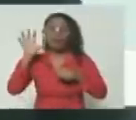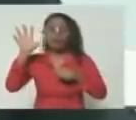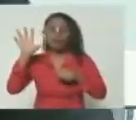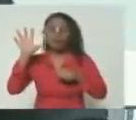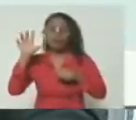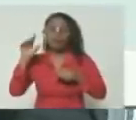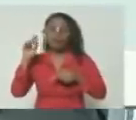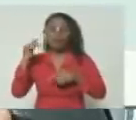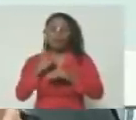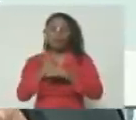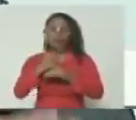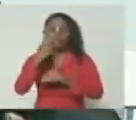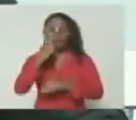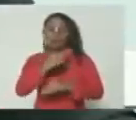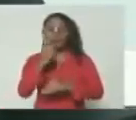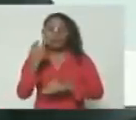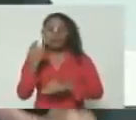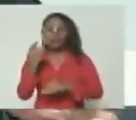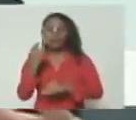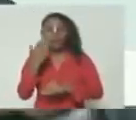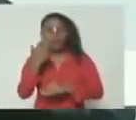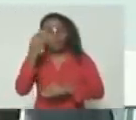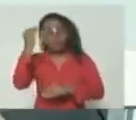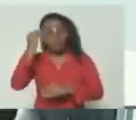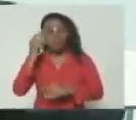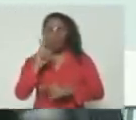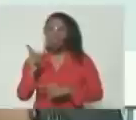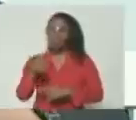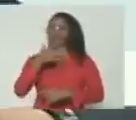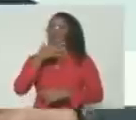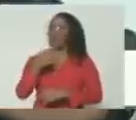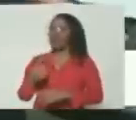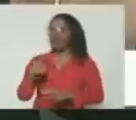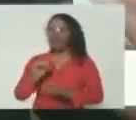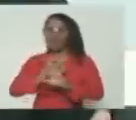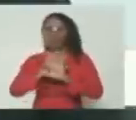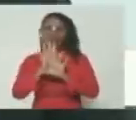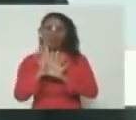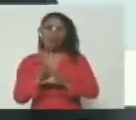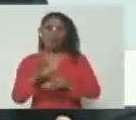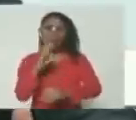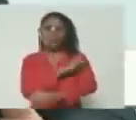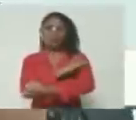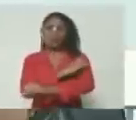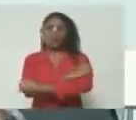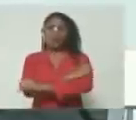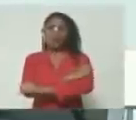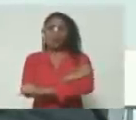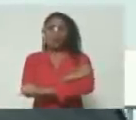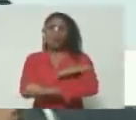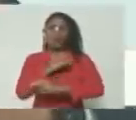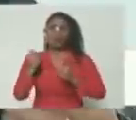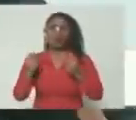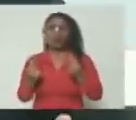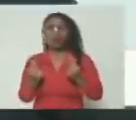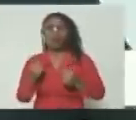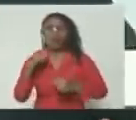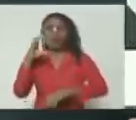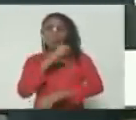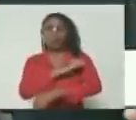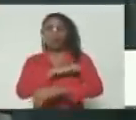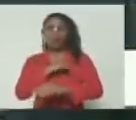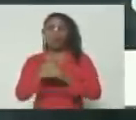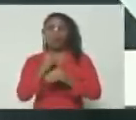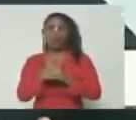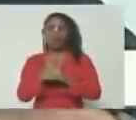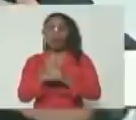ver comprometida. Usted pensará, bueno, eso es muy fácil plantearlo desde la oposición. La economía del país ha estado sometida